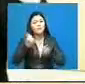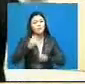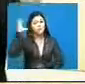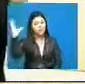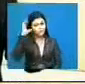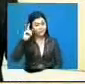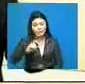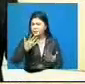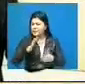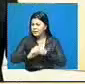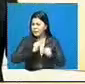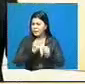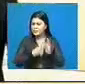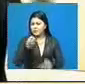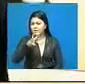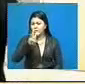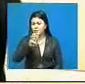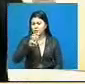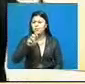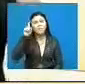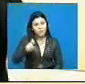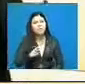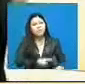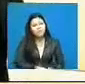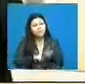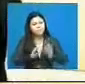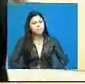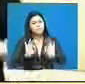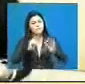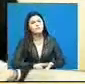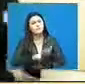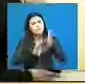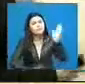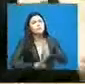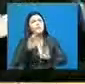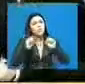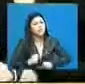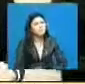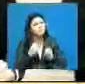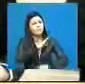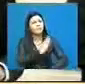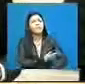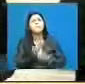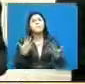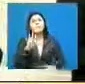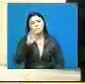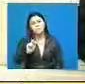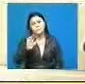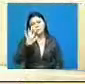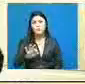colombiana en el 2018 recupere su nivel de crecimiento potencial, es decir, el